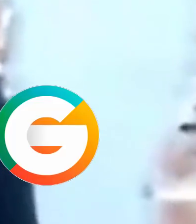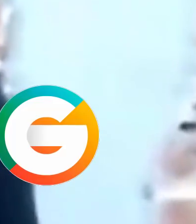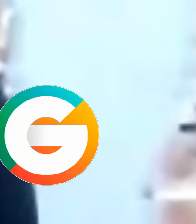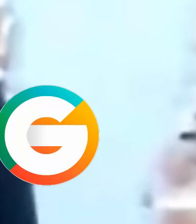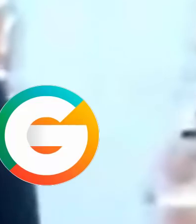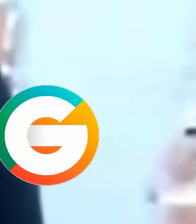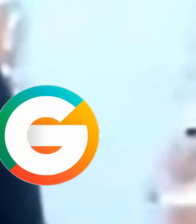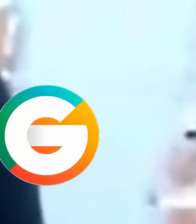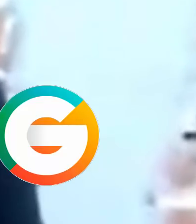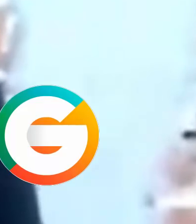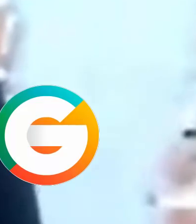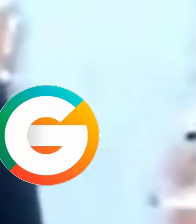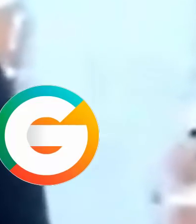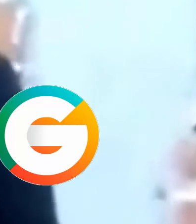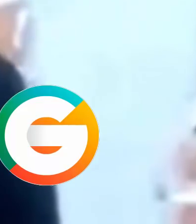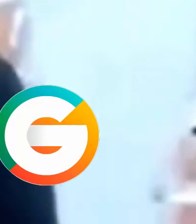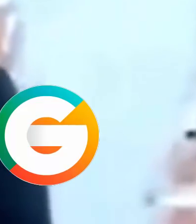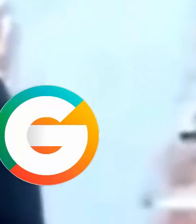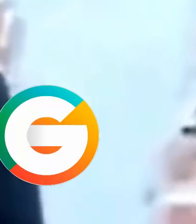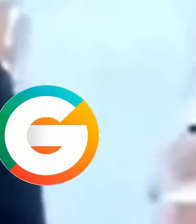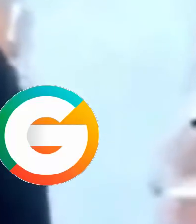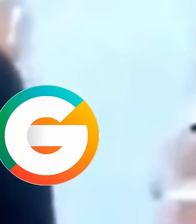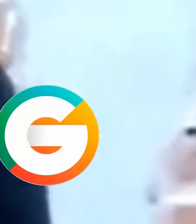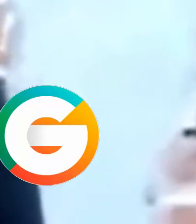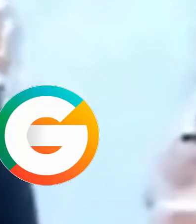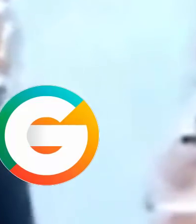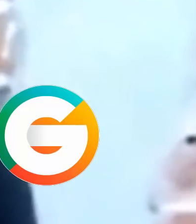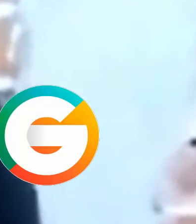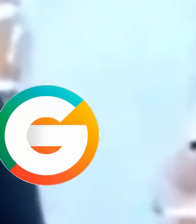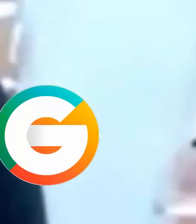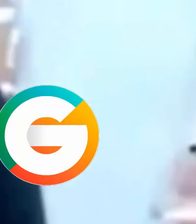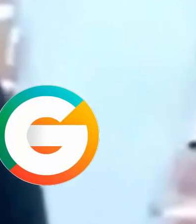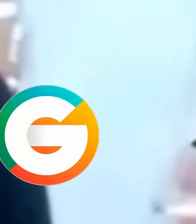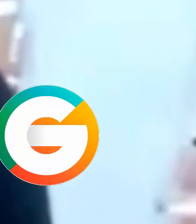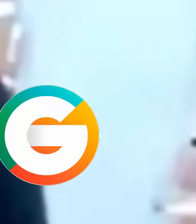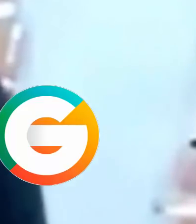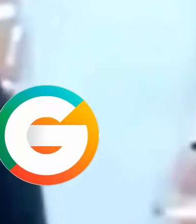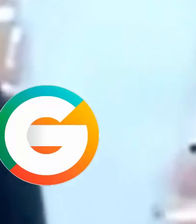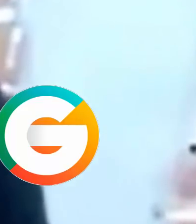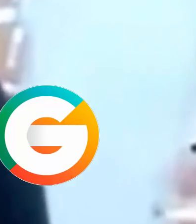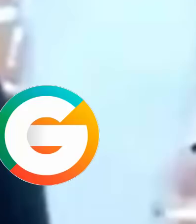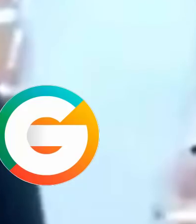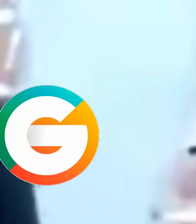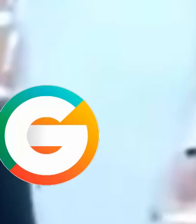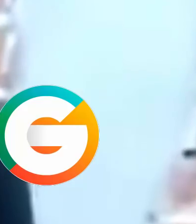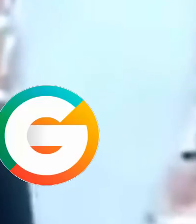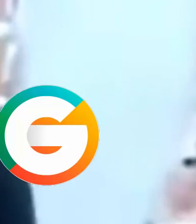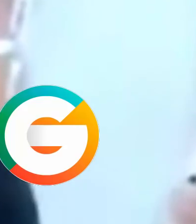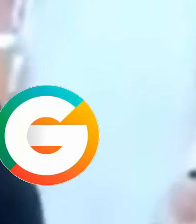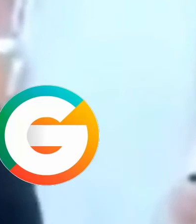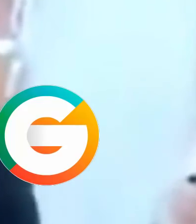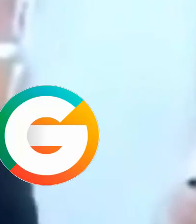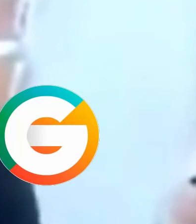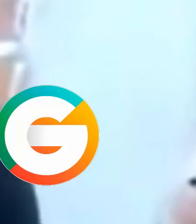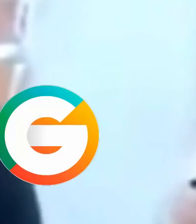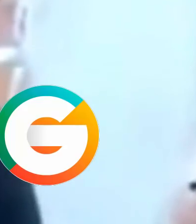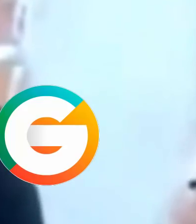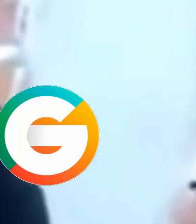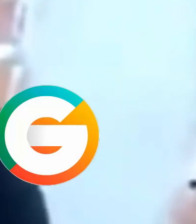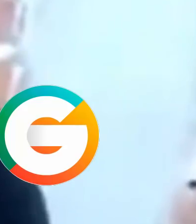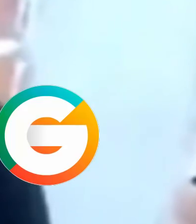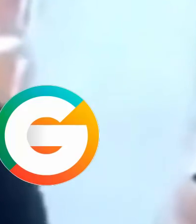quedó prácticamente sin dinero, ya no tiene ni para cubrir su nómina de sueldos de sicarios y se